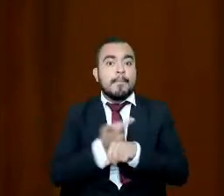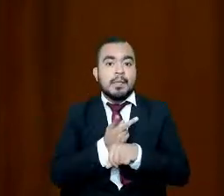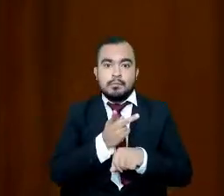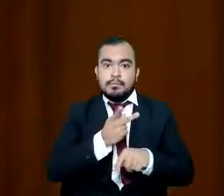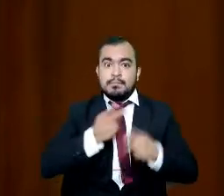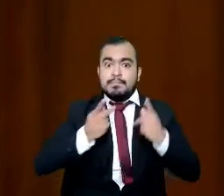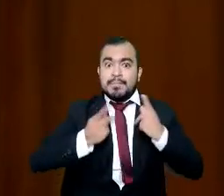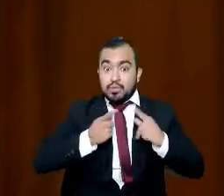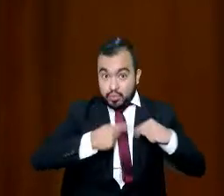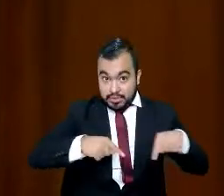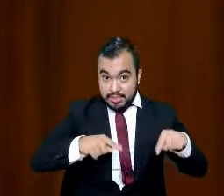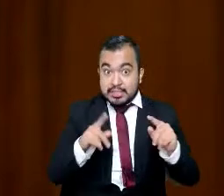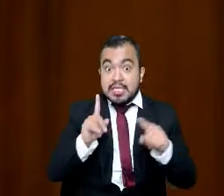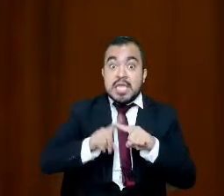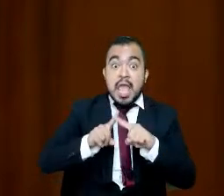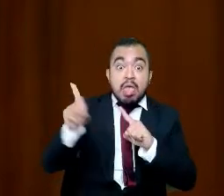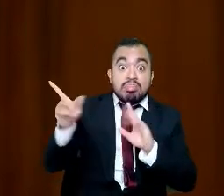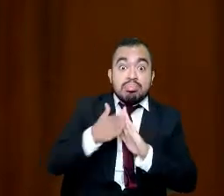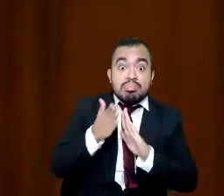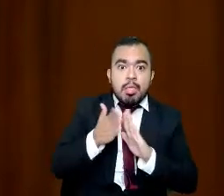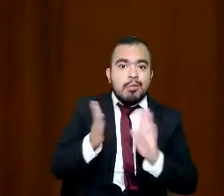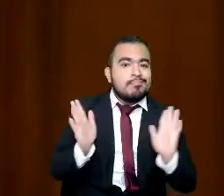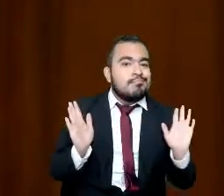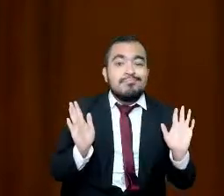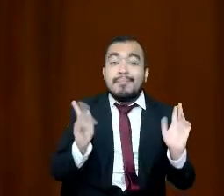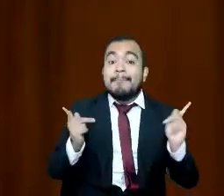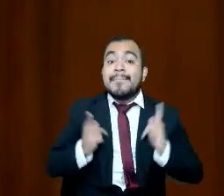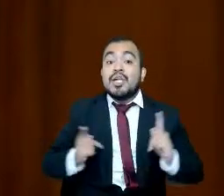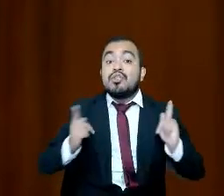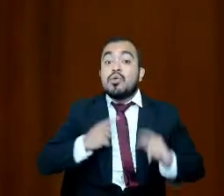es. A la que la gente le importa es que no